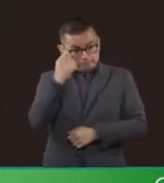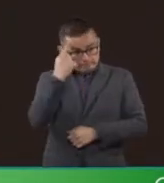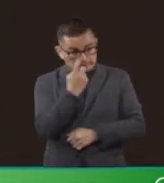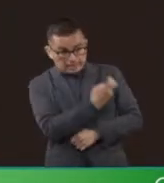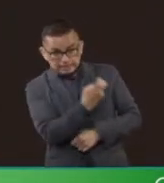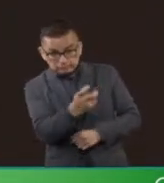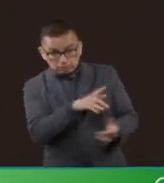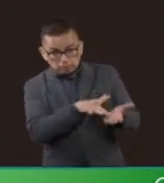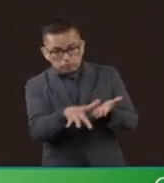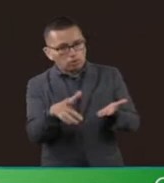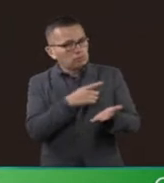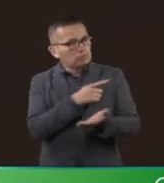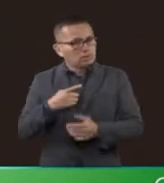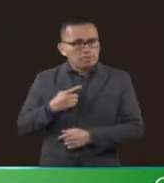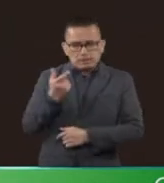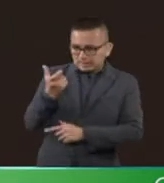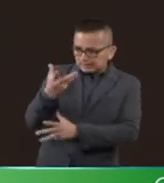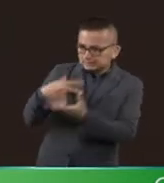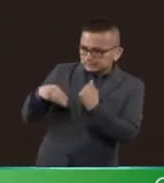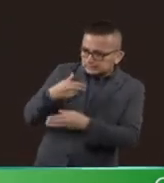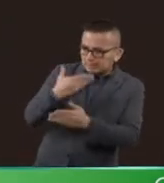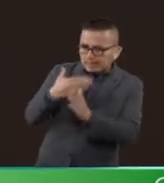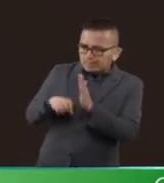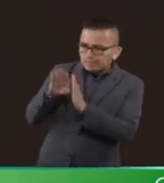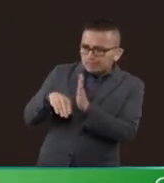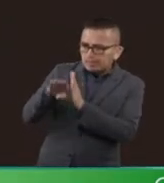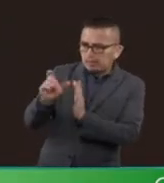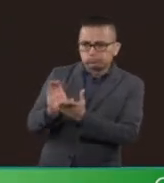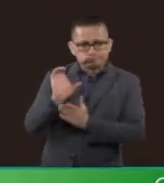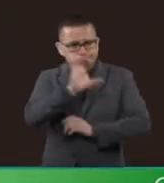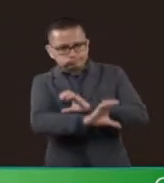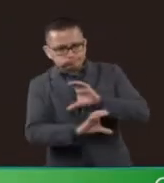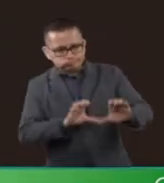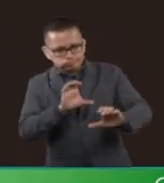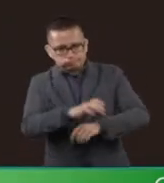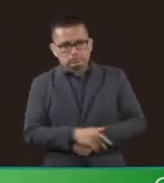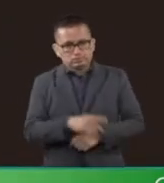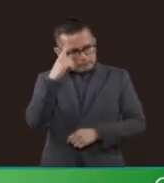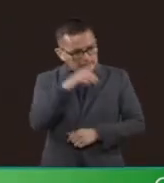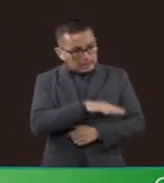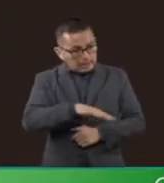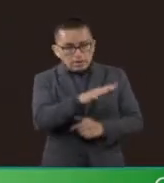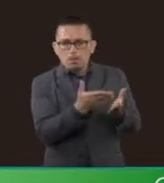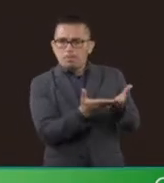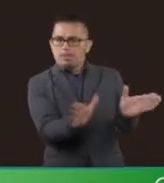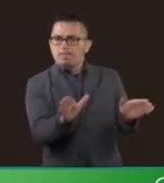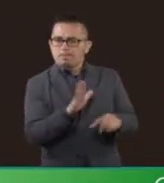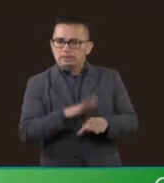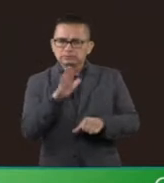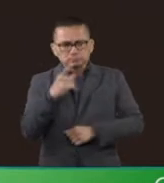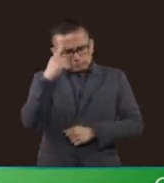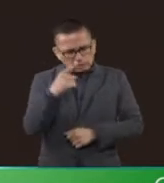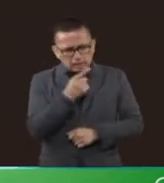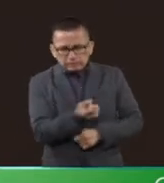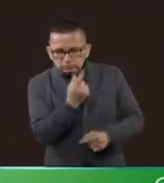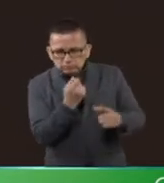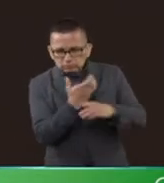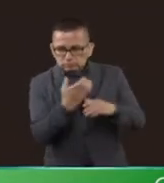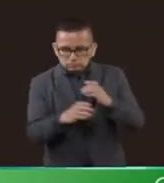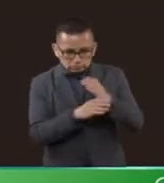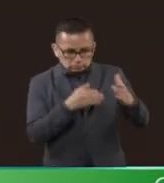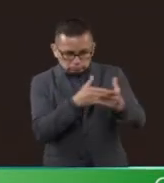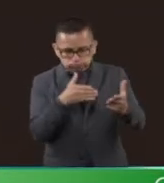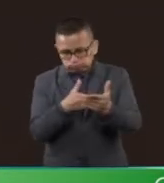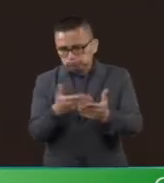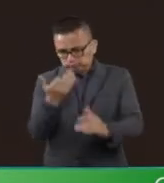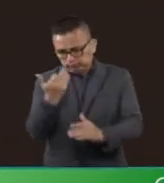programas, ampliar su cobertura y abordar los desafíos existentes. Observamos que hay muchos retos en esta propuesta